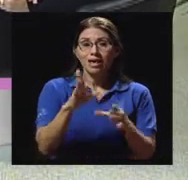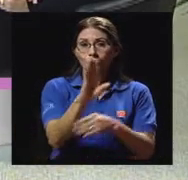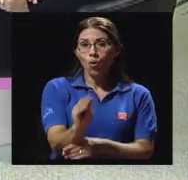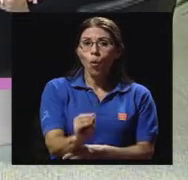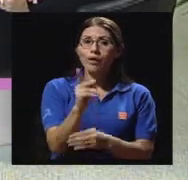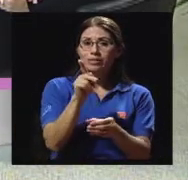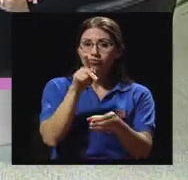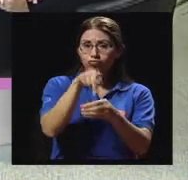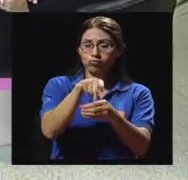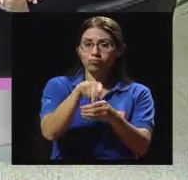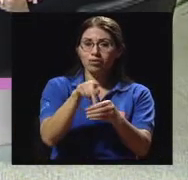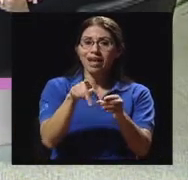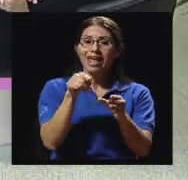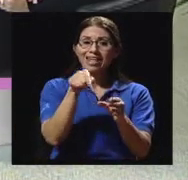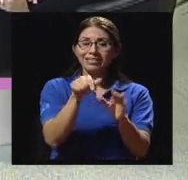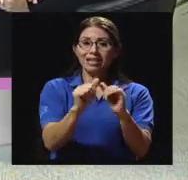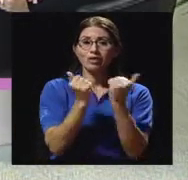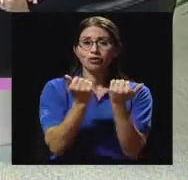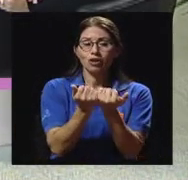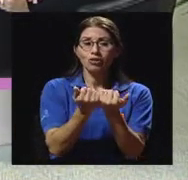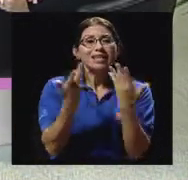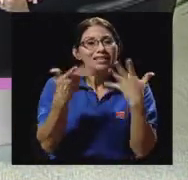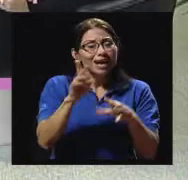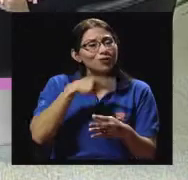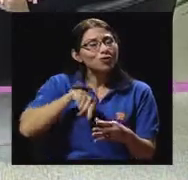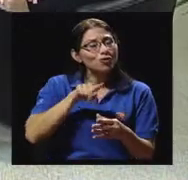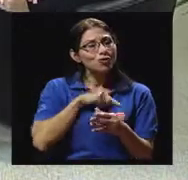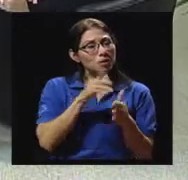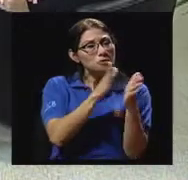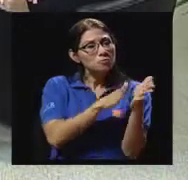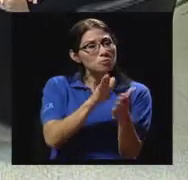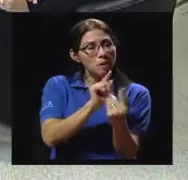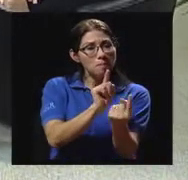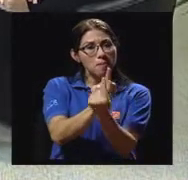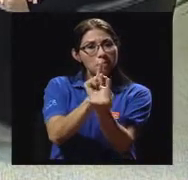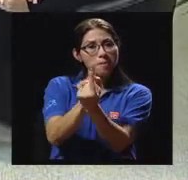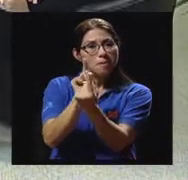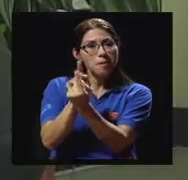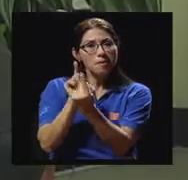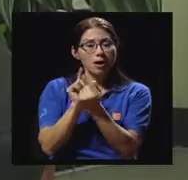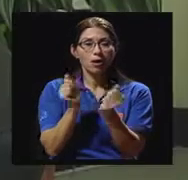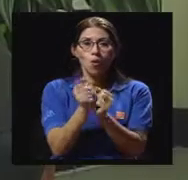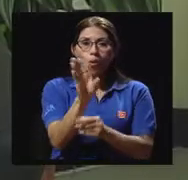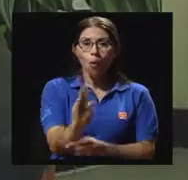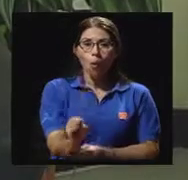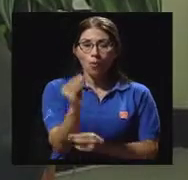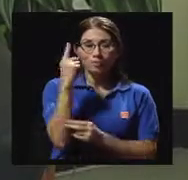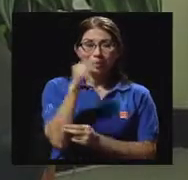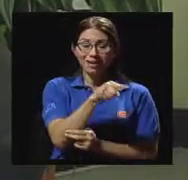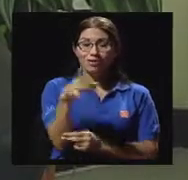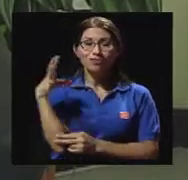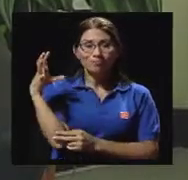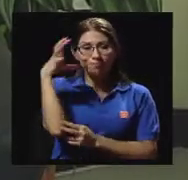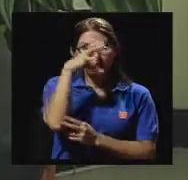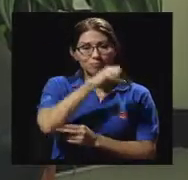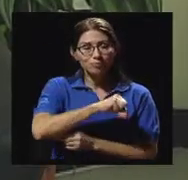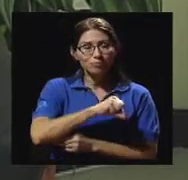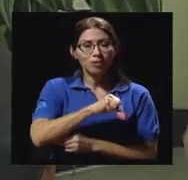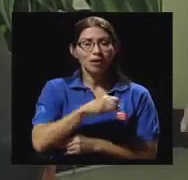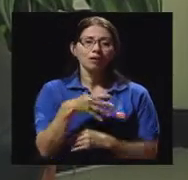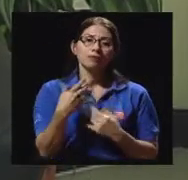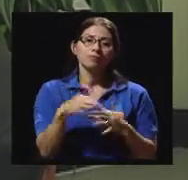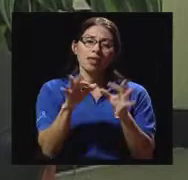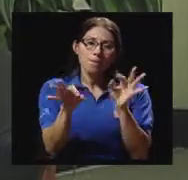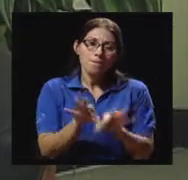en estas asociaciones y estamos haciendo encuentros con jóvenes para que puedan entender que lo importante